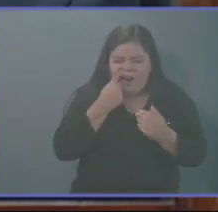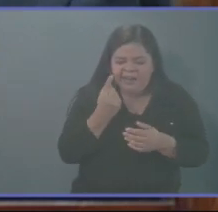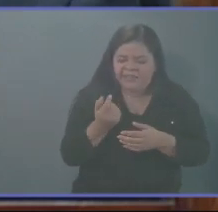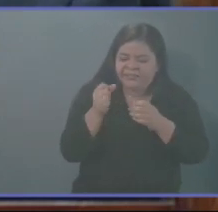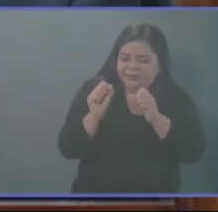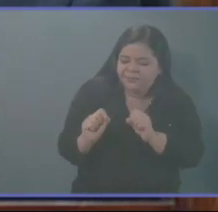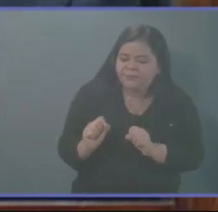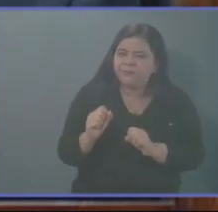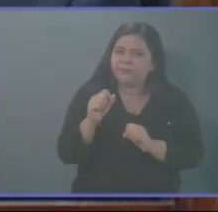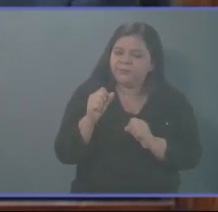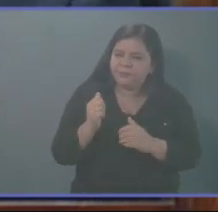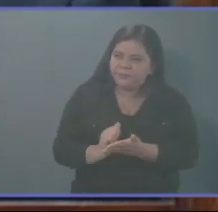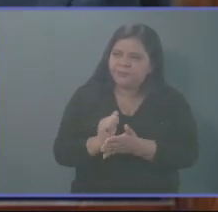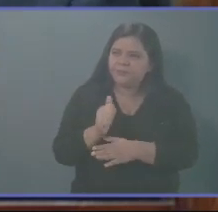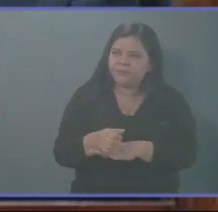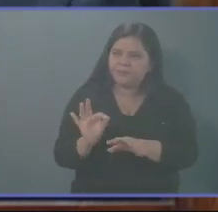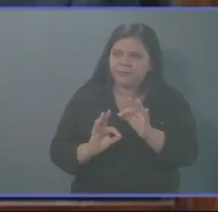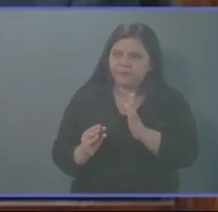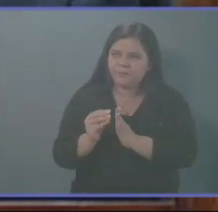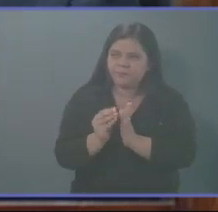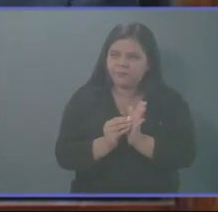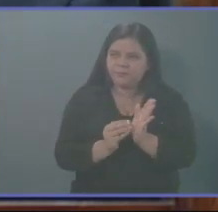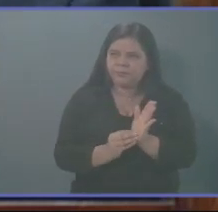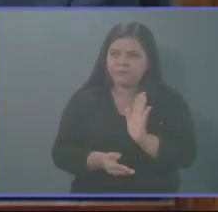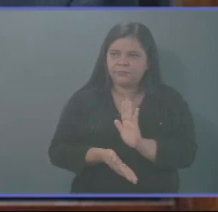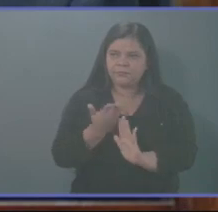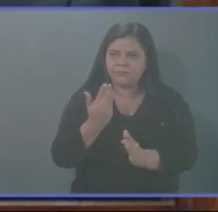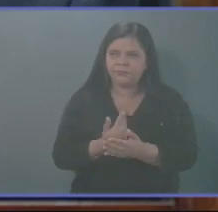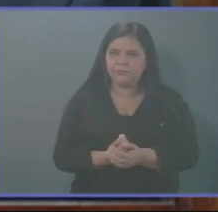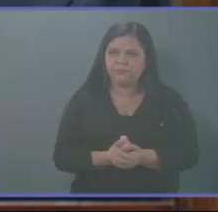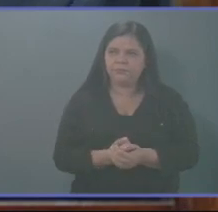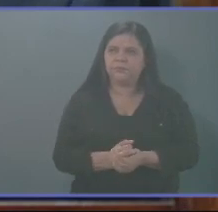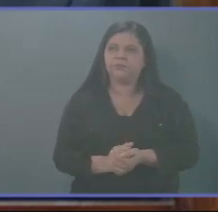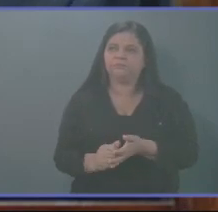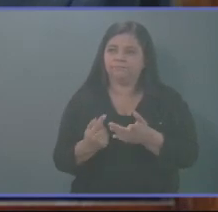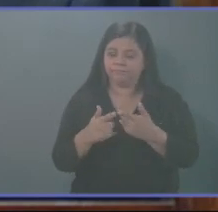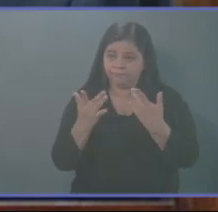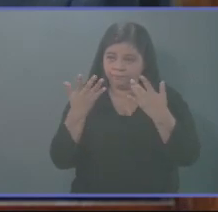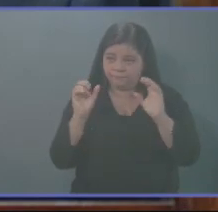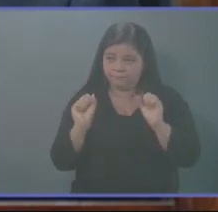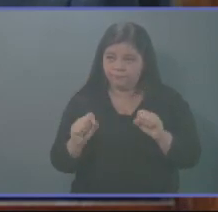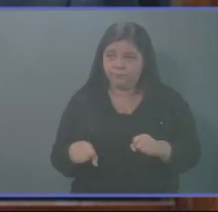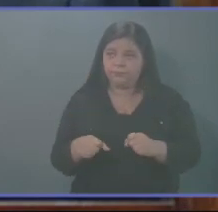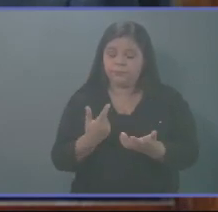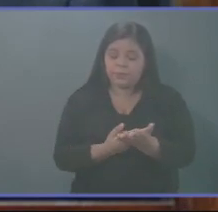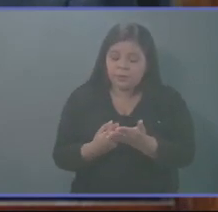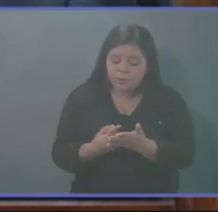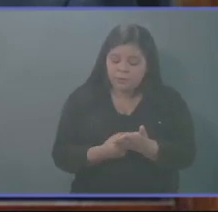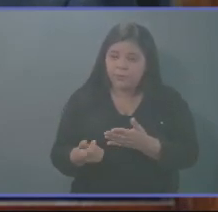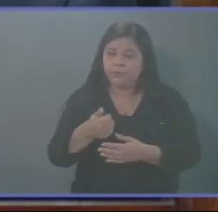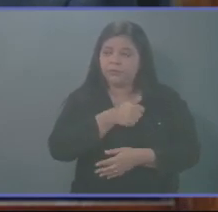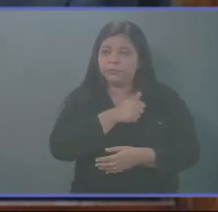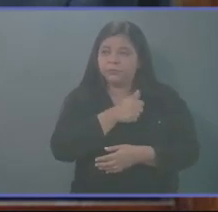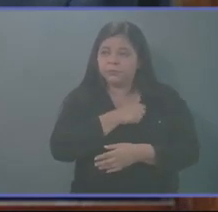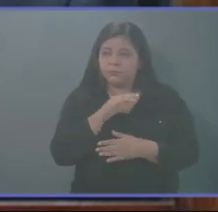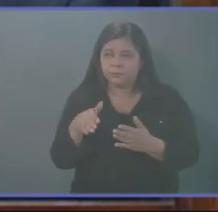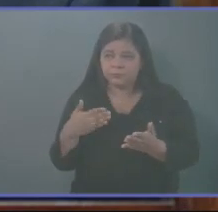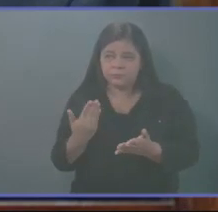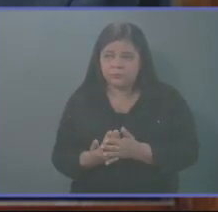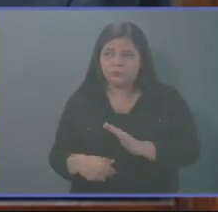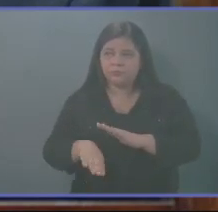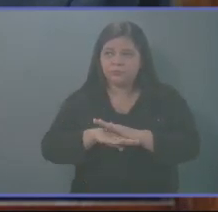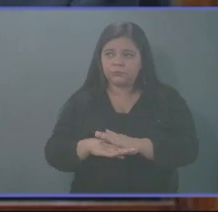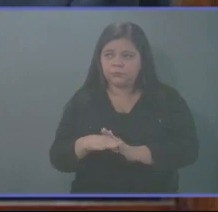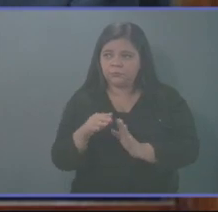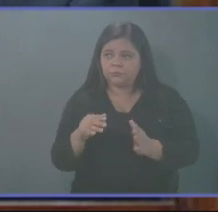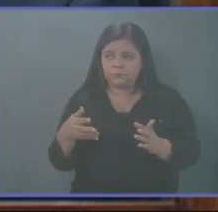existencia de indicios para establecer la declaratoria antes mencionada y así permitir que ante los tribunales respectivos tales indicios sobre los que se basan hechos